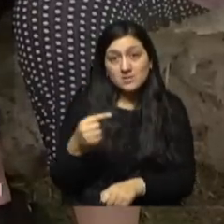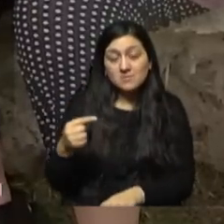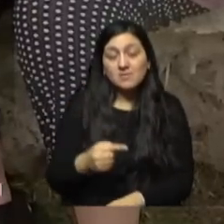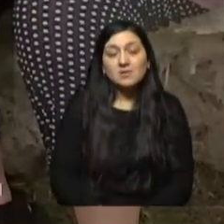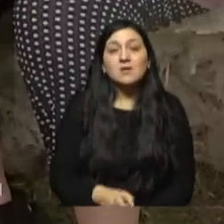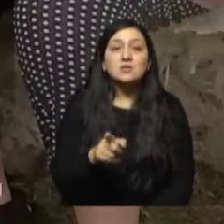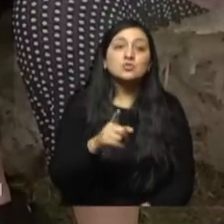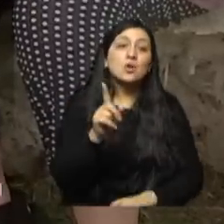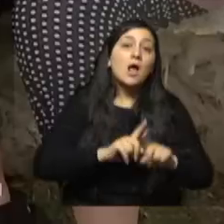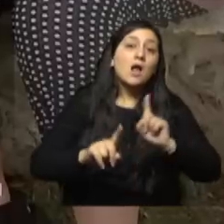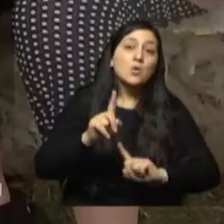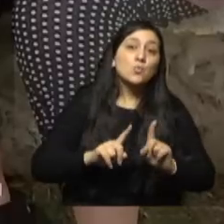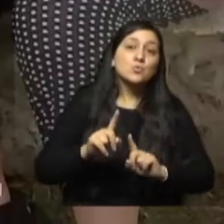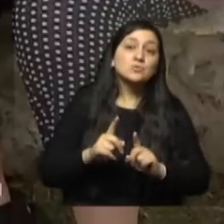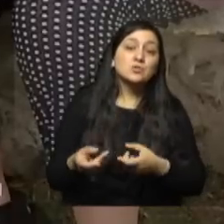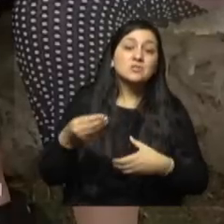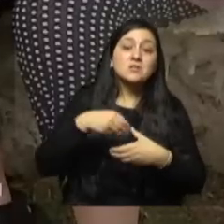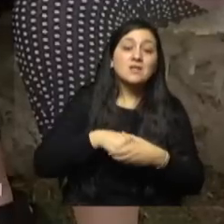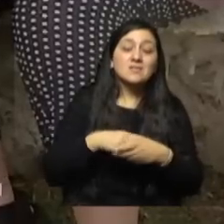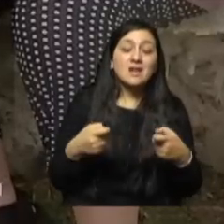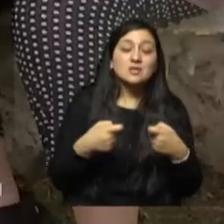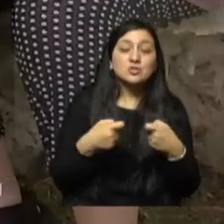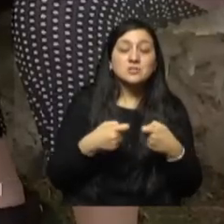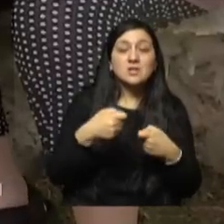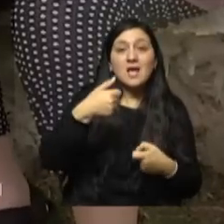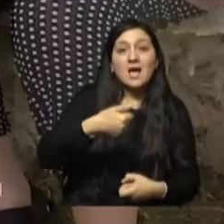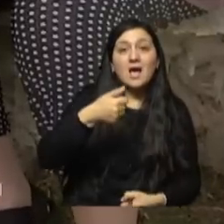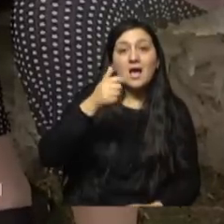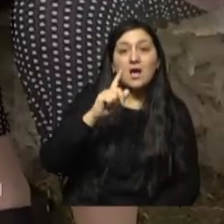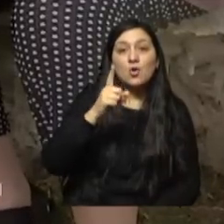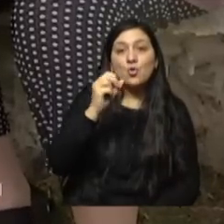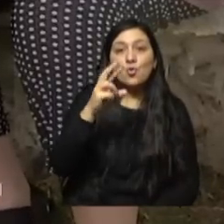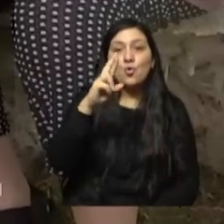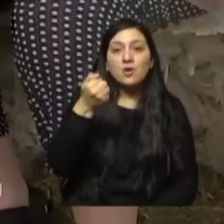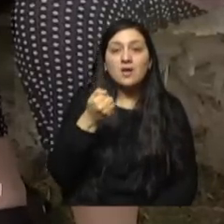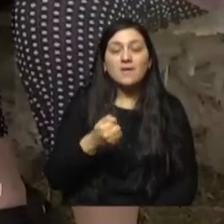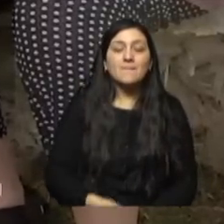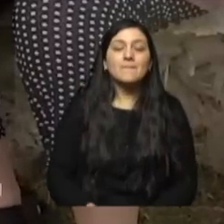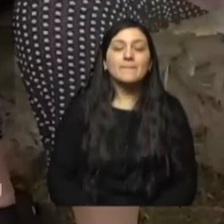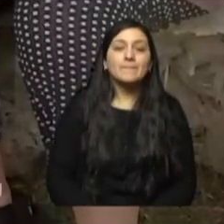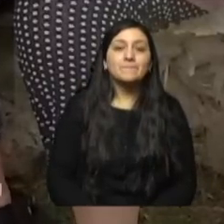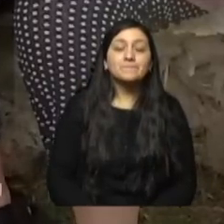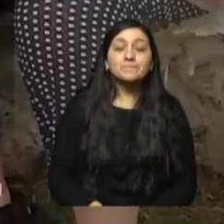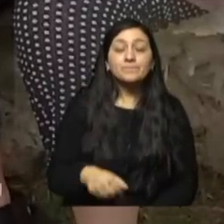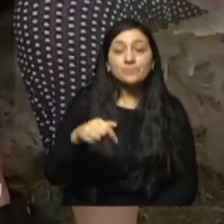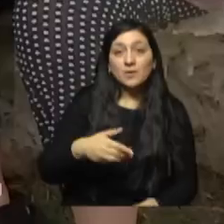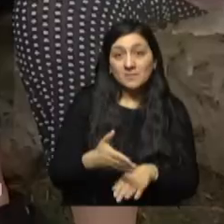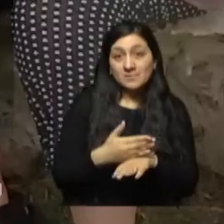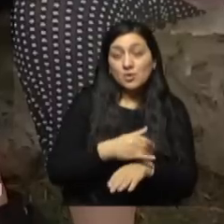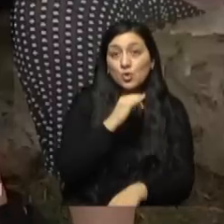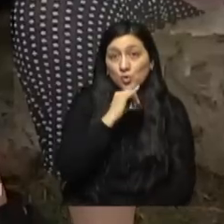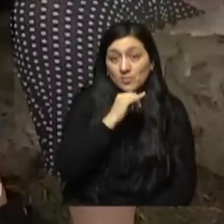algunos de los protagonistas, integrantes de la Asociación Ágora. Hoy más temprano decíamos que la denuncia